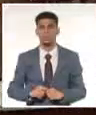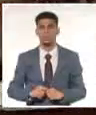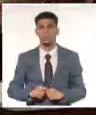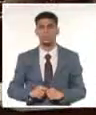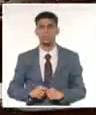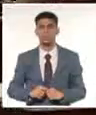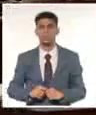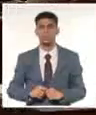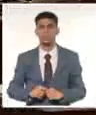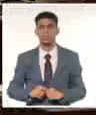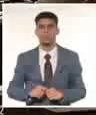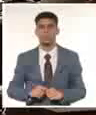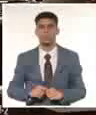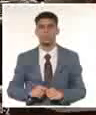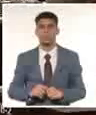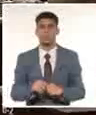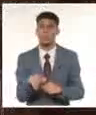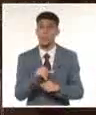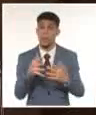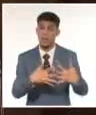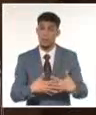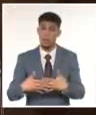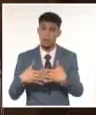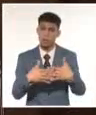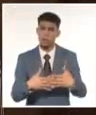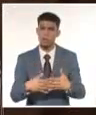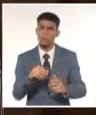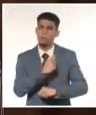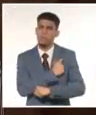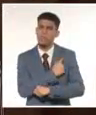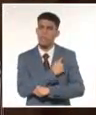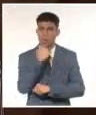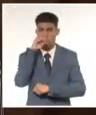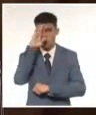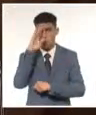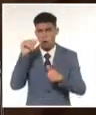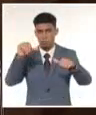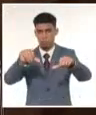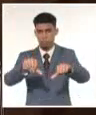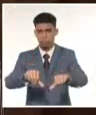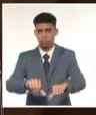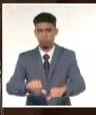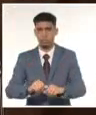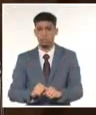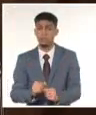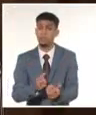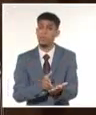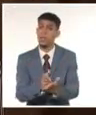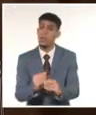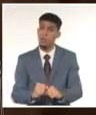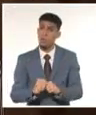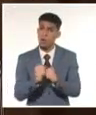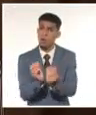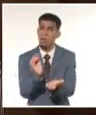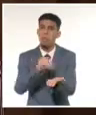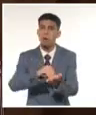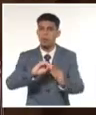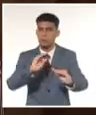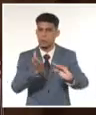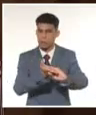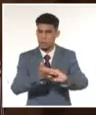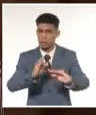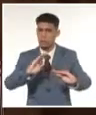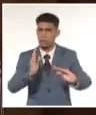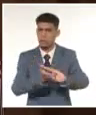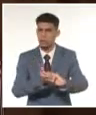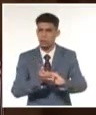Ante el imperio perverso y criminal que pretende estrangularnos y que aún sigue reforzando medidas para hacer posible lo que